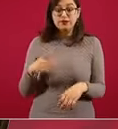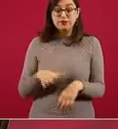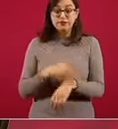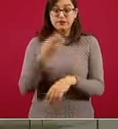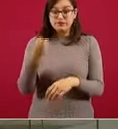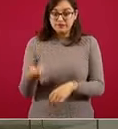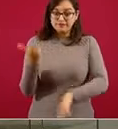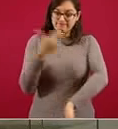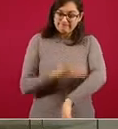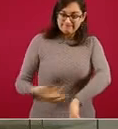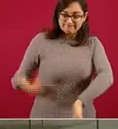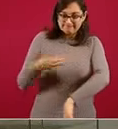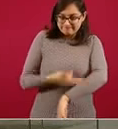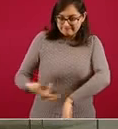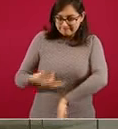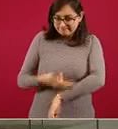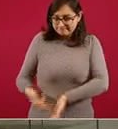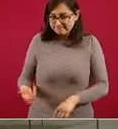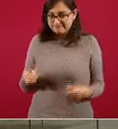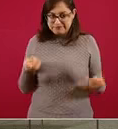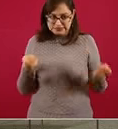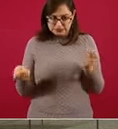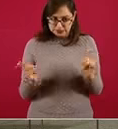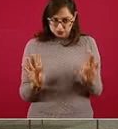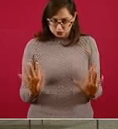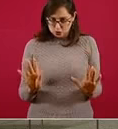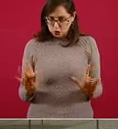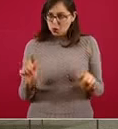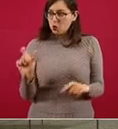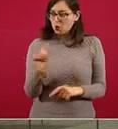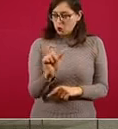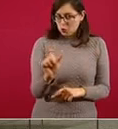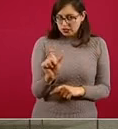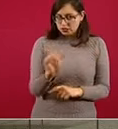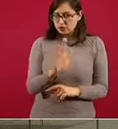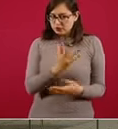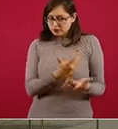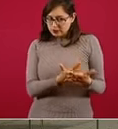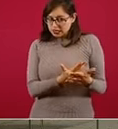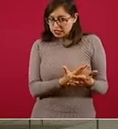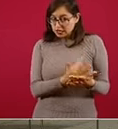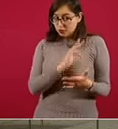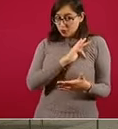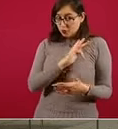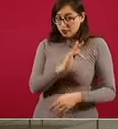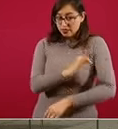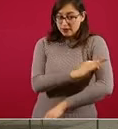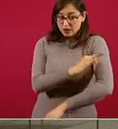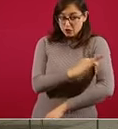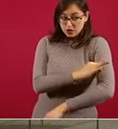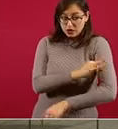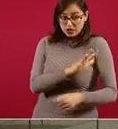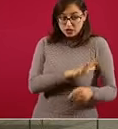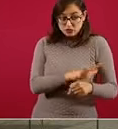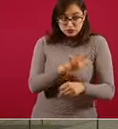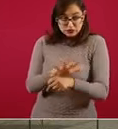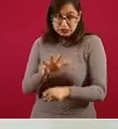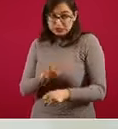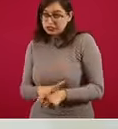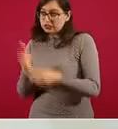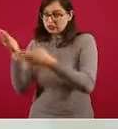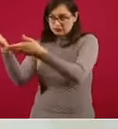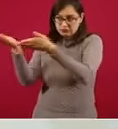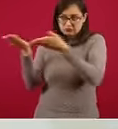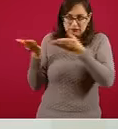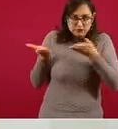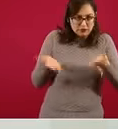¿no? Entender cada uno de los momentos, cómo se sacan, estamos cortos o no cortos en cada uno de los sitios de vacunación